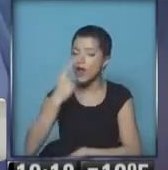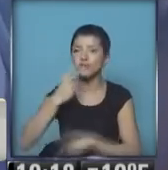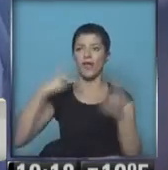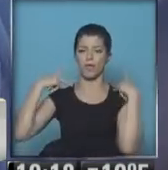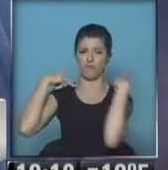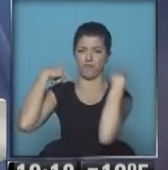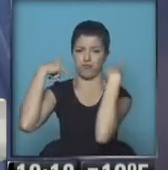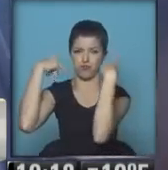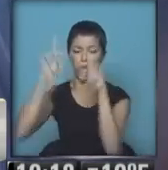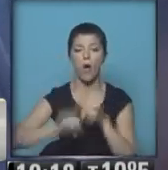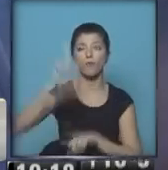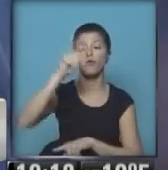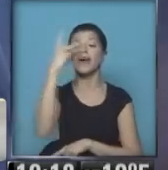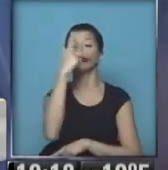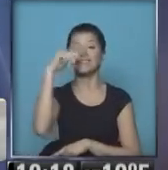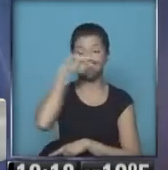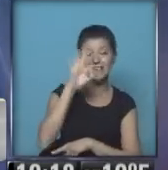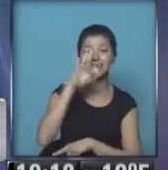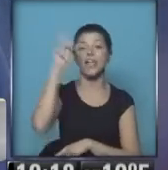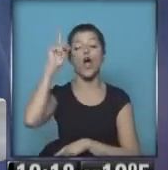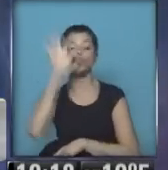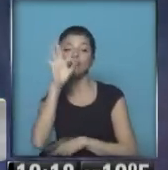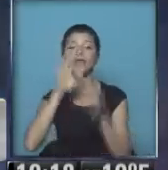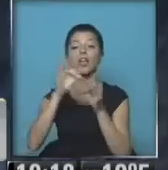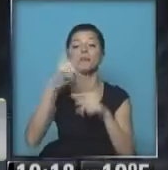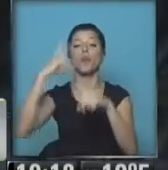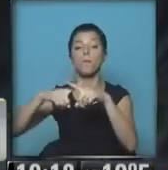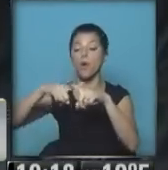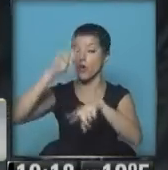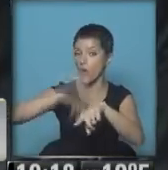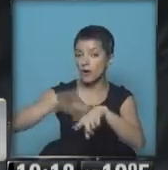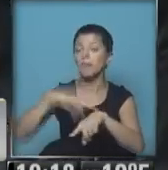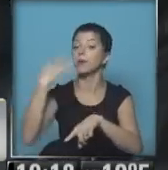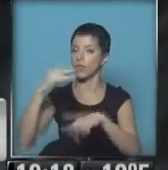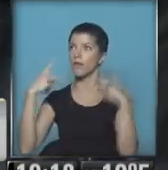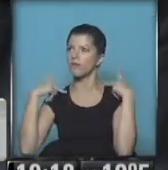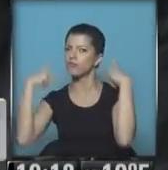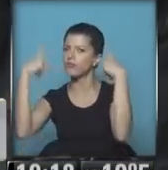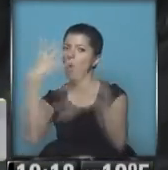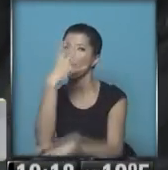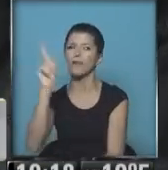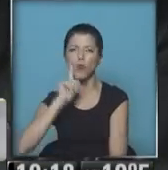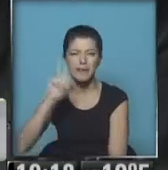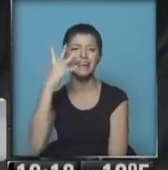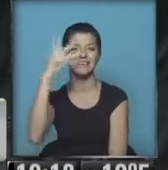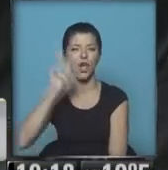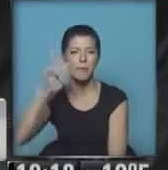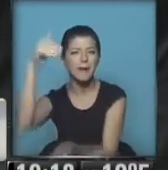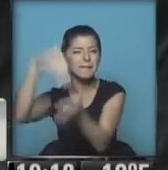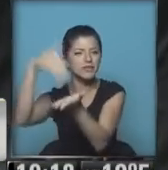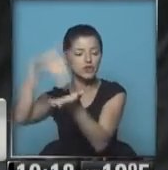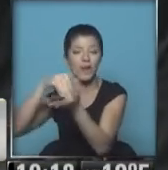viajado, 70, 80 mil kilómetros por hora, tiene que recorrer 4.000, 5.000 millones de kilómetros. Así que tardó todo ese